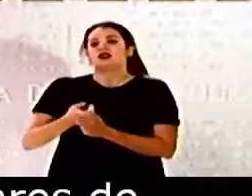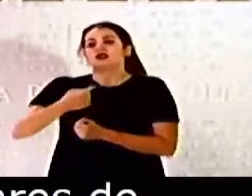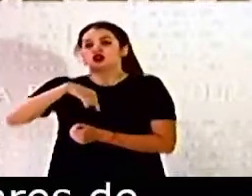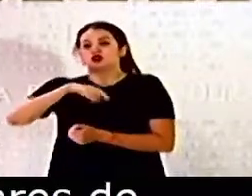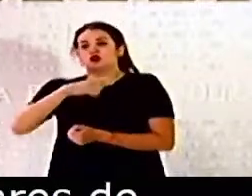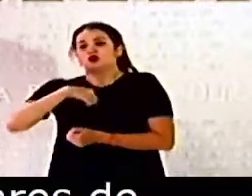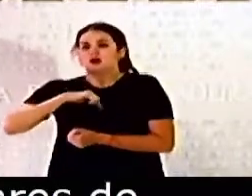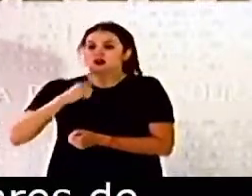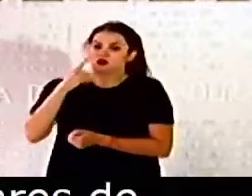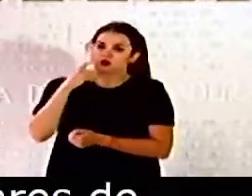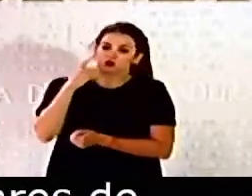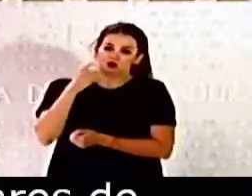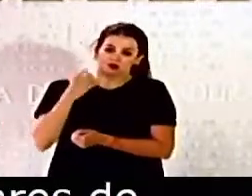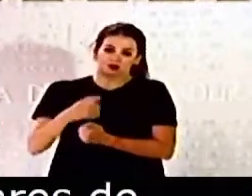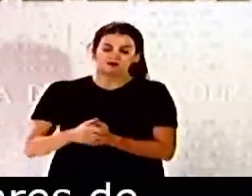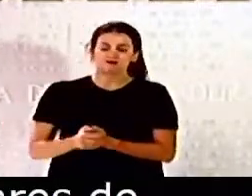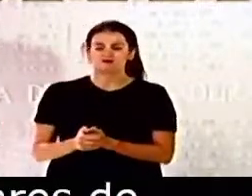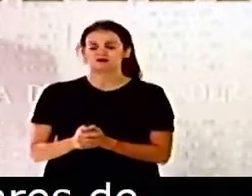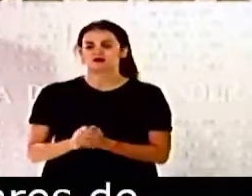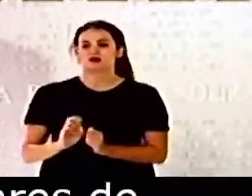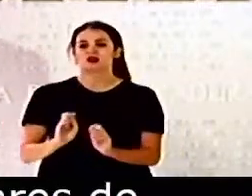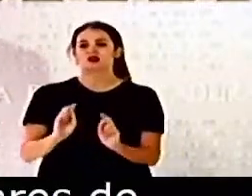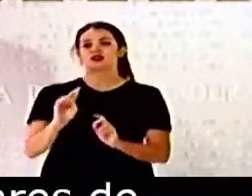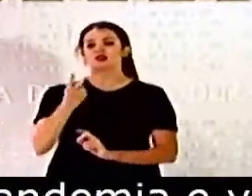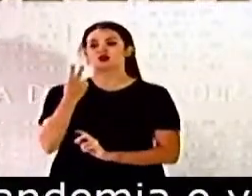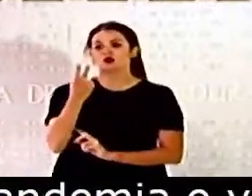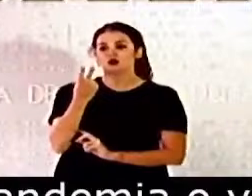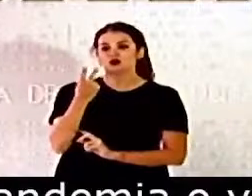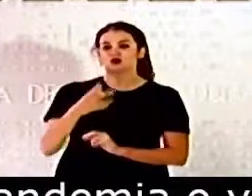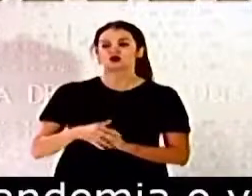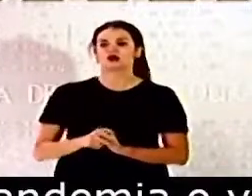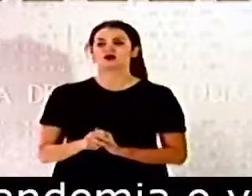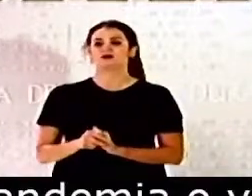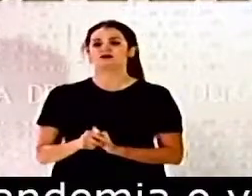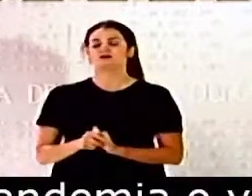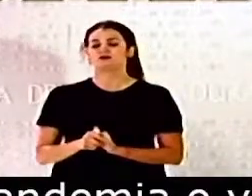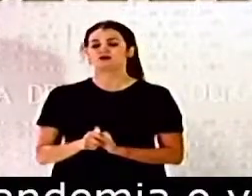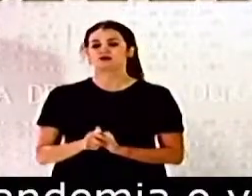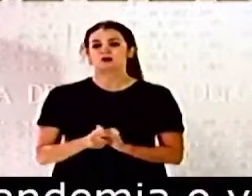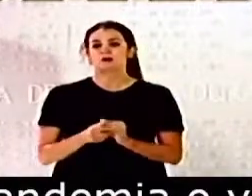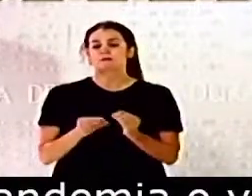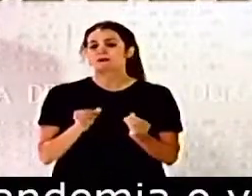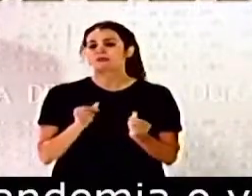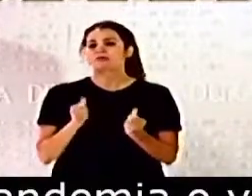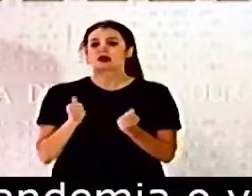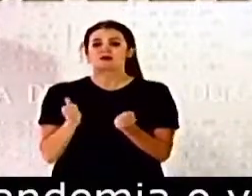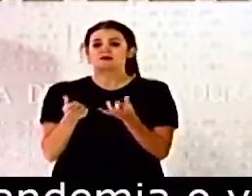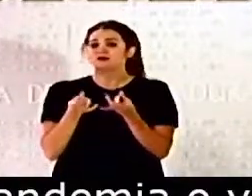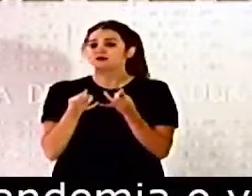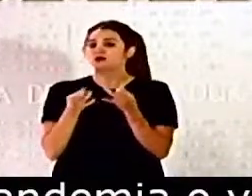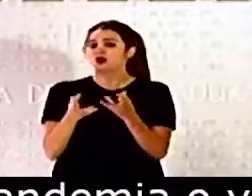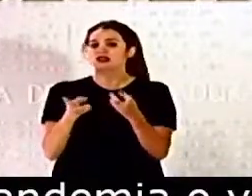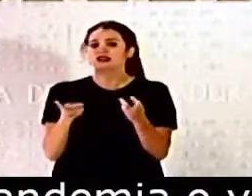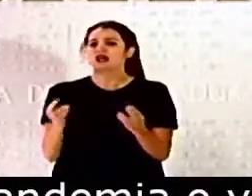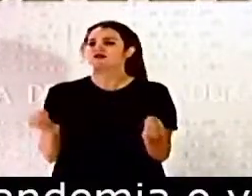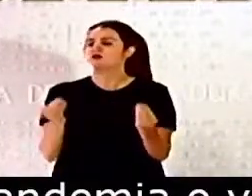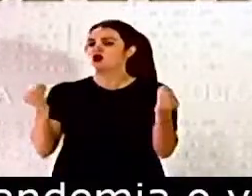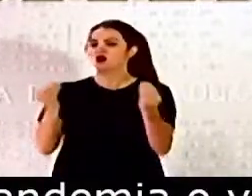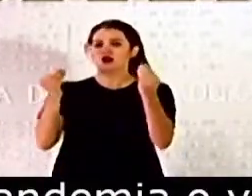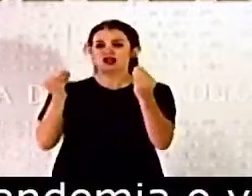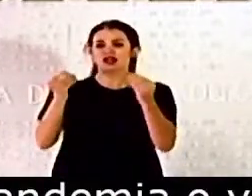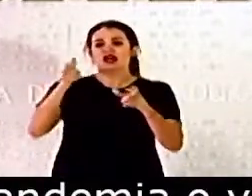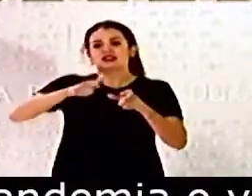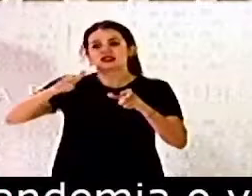¿no? En segundo lugar, desearle una completa y pronta recuperación a todas aquellas personas que,